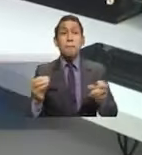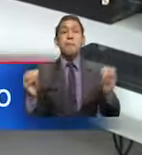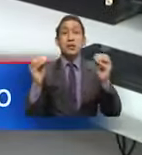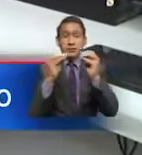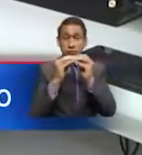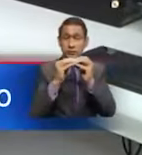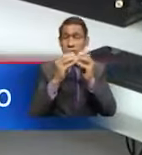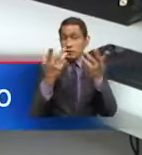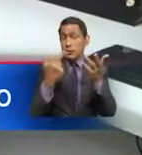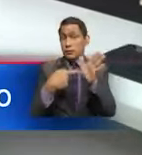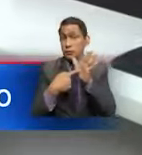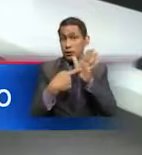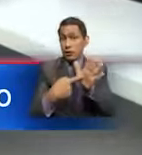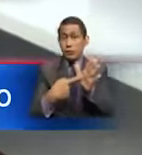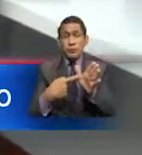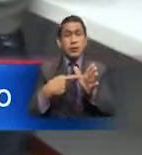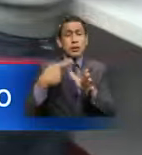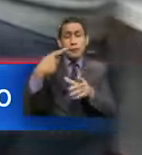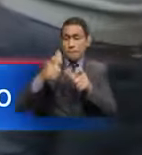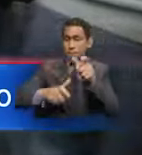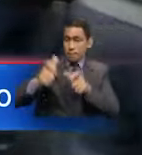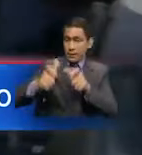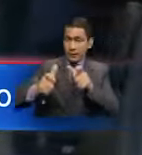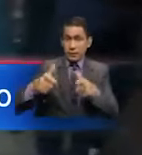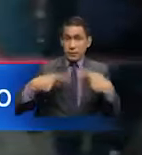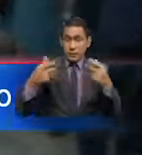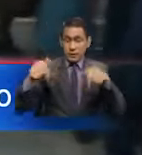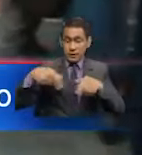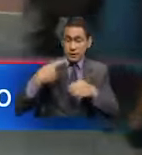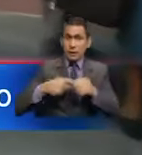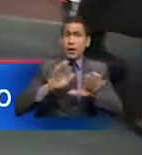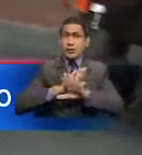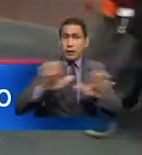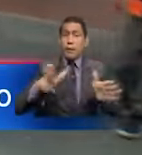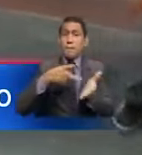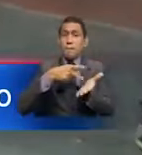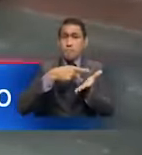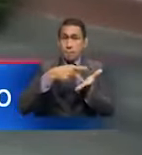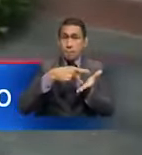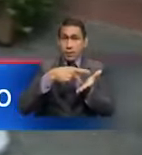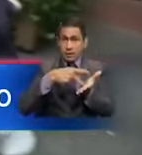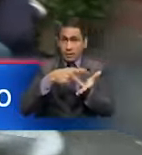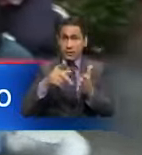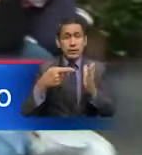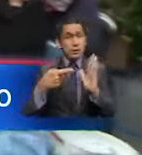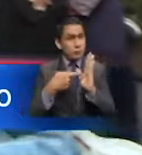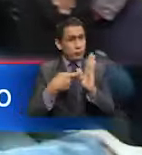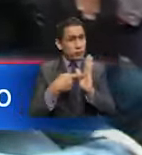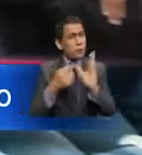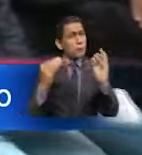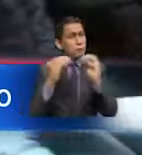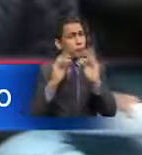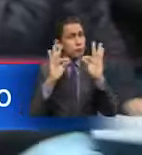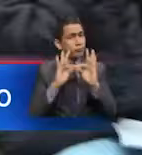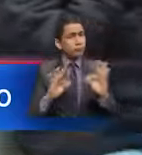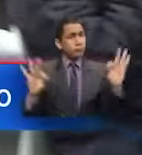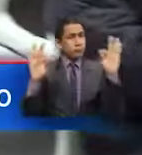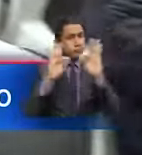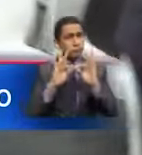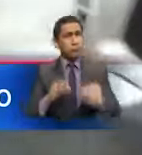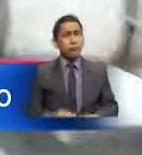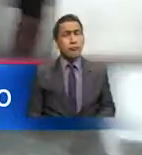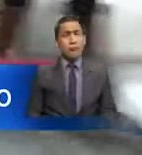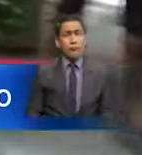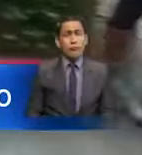por ejemplo, los quiteños han pagado en los primeros meses del año ya su impuesto predial y esto es algo muy positivo. Muy buenas tardes, coméntenos. Muy